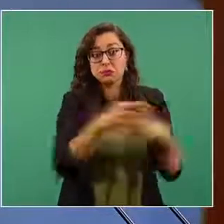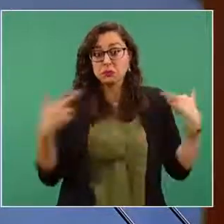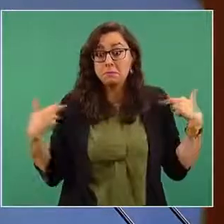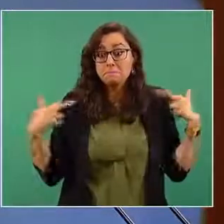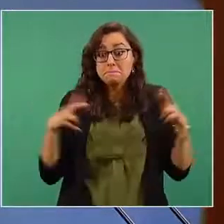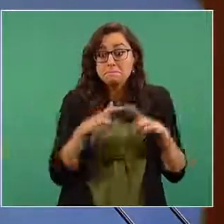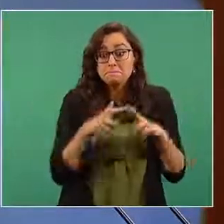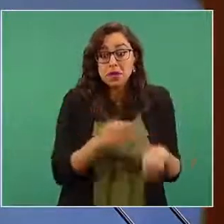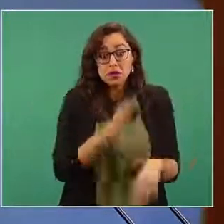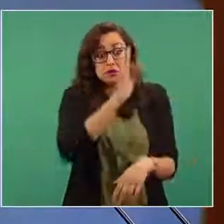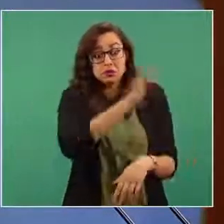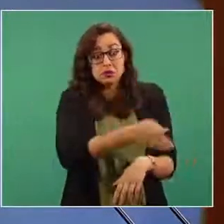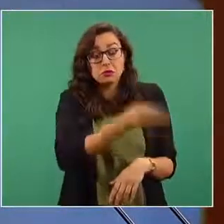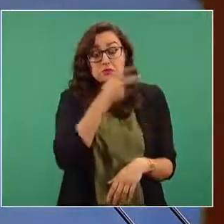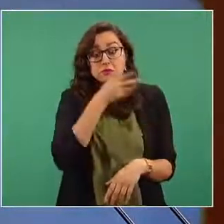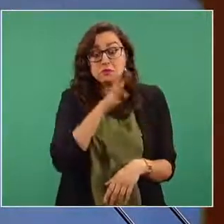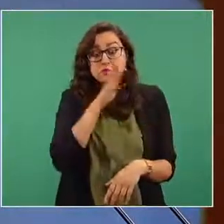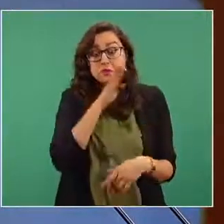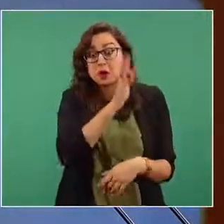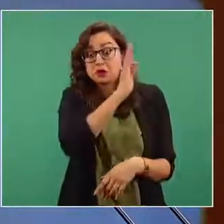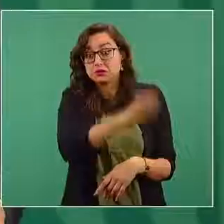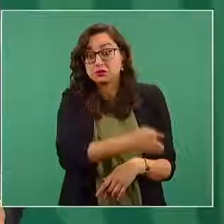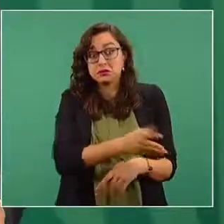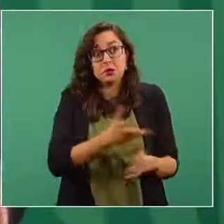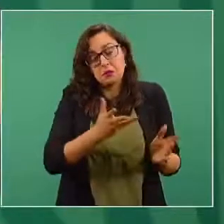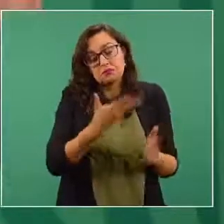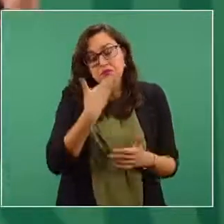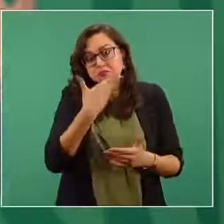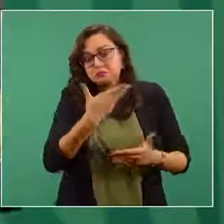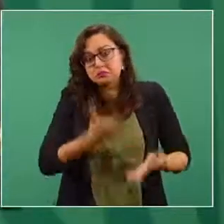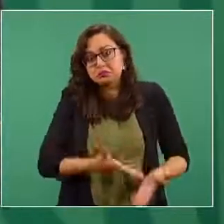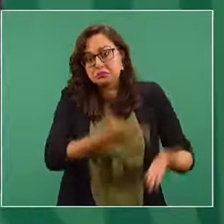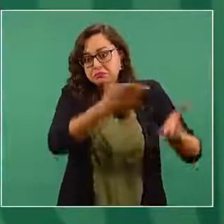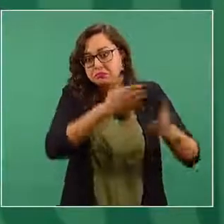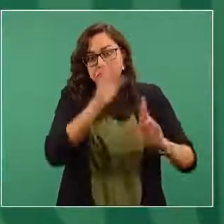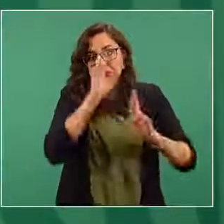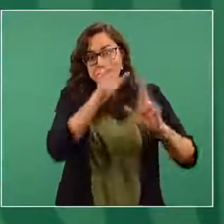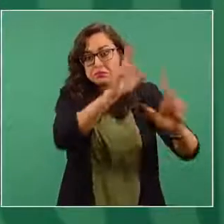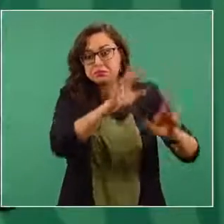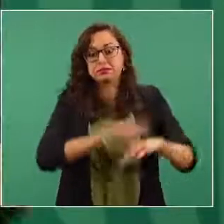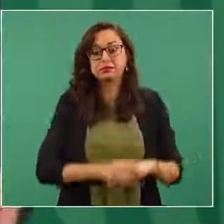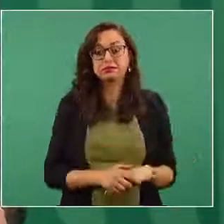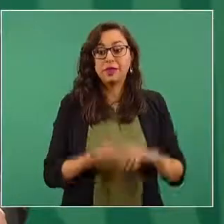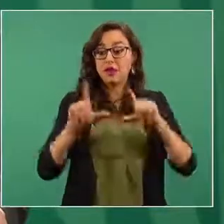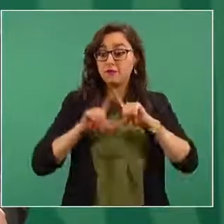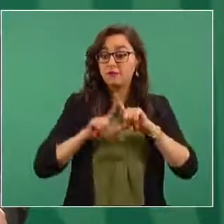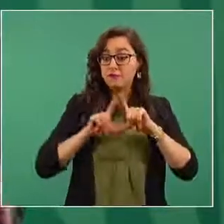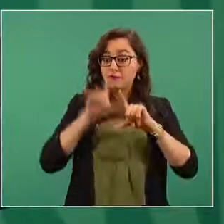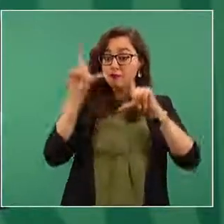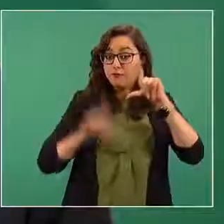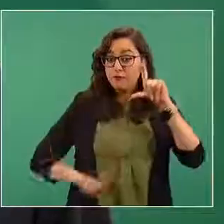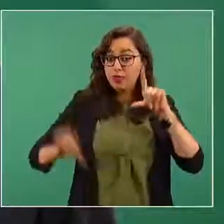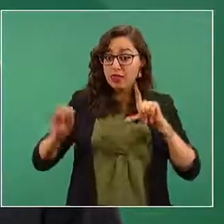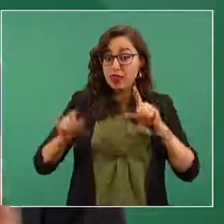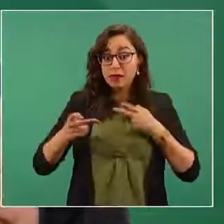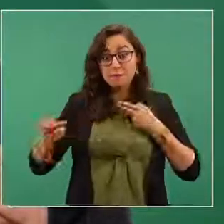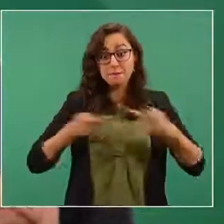maestros, por los padres, adelante. El plan nuestro es el que acabo de mencionar, o